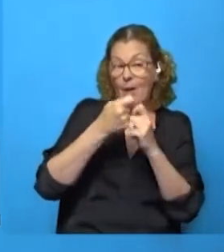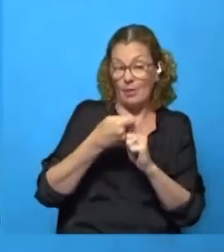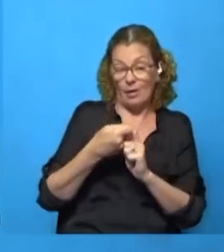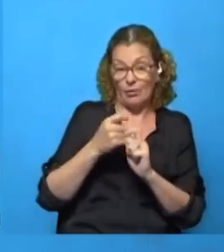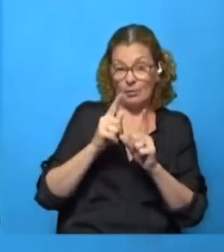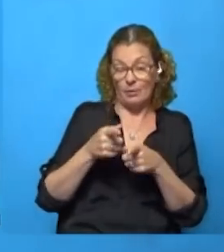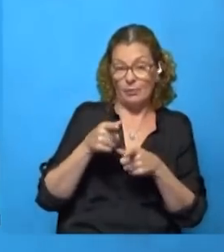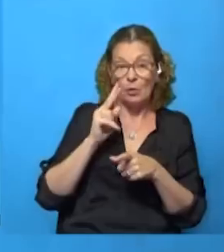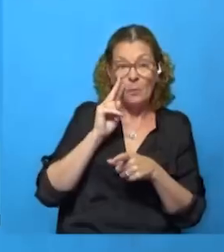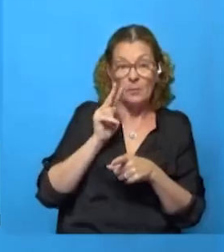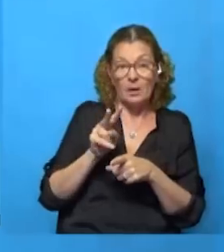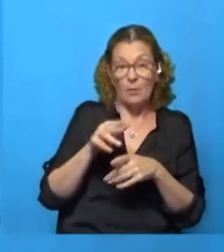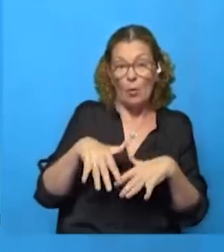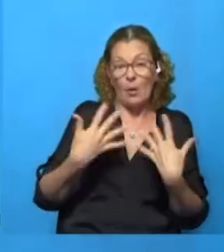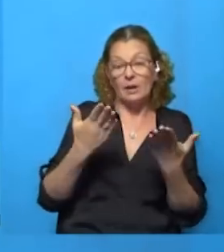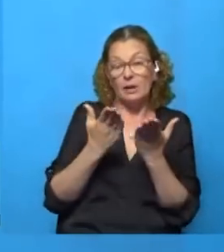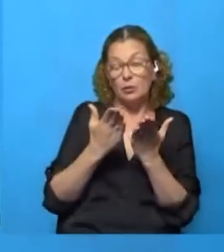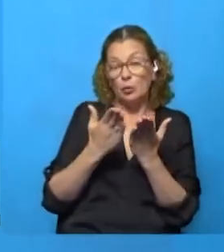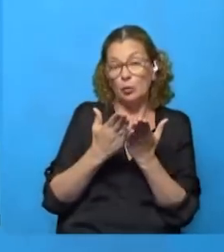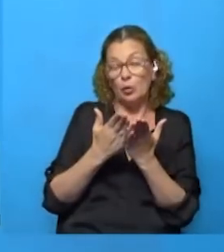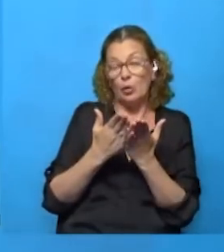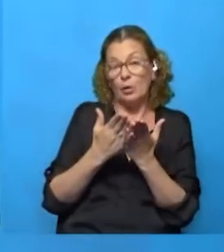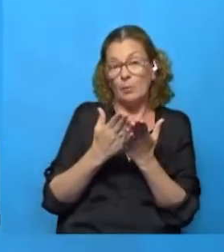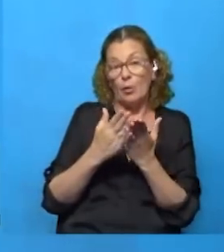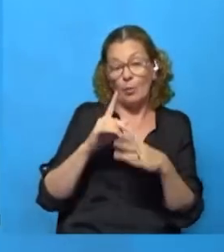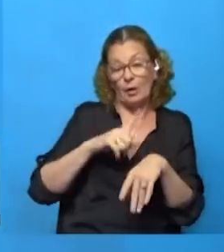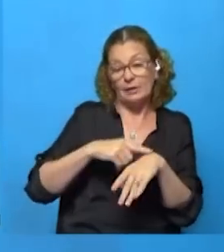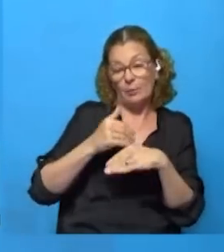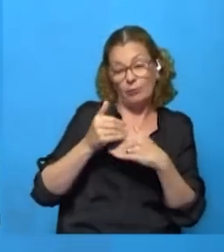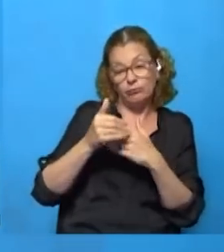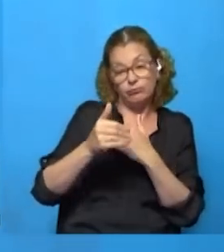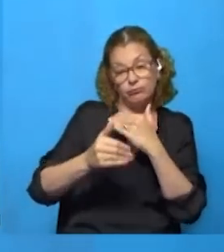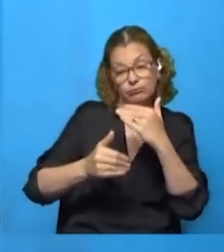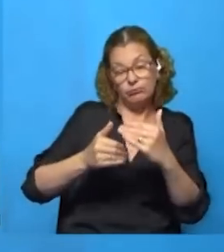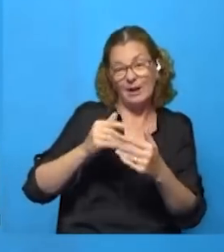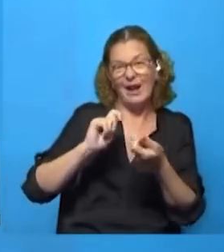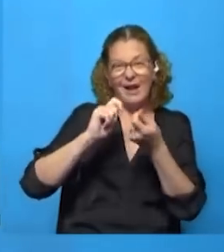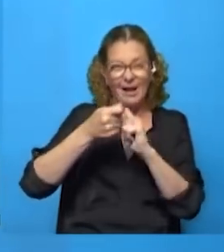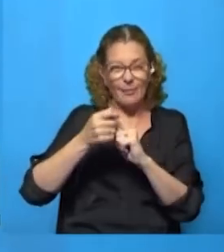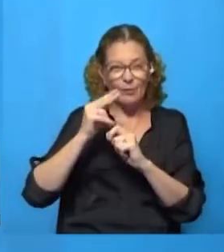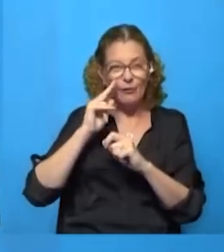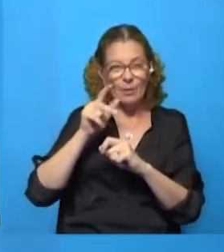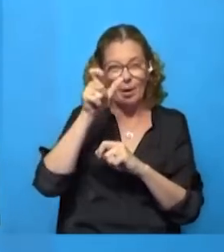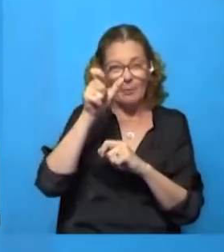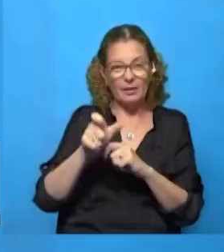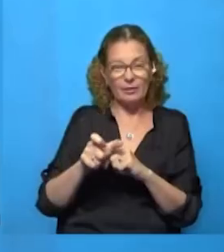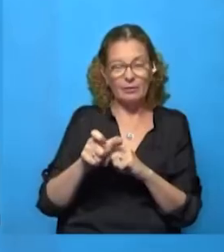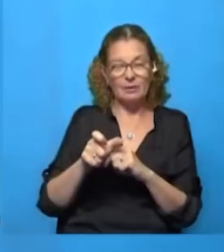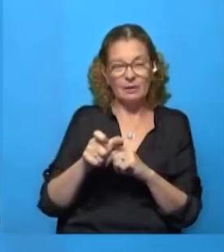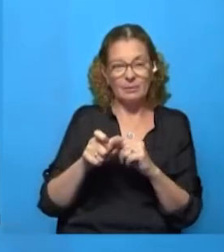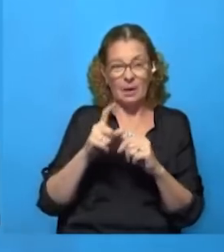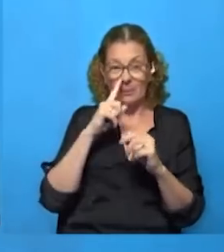nosotros miramos cualquier estudio que se hace a lo largo del tiempo y vemos que los cambios de las personas se dan